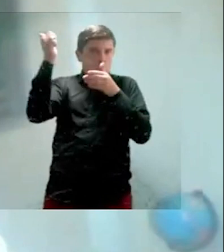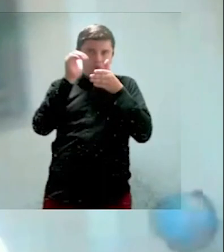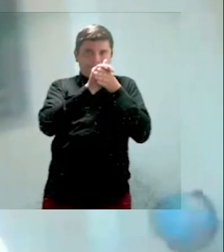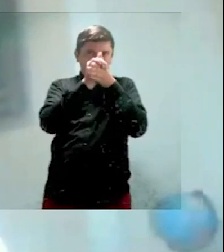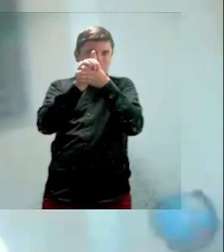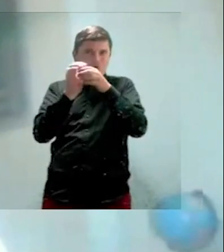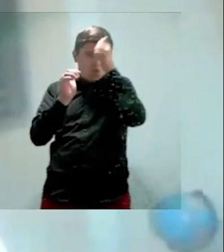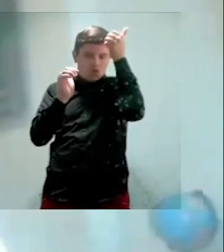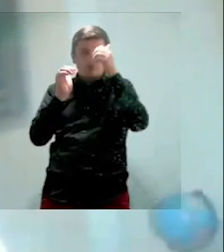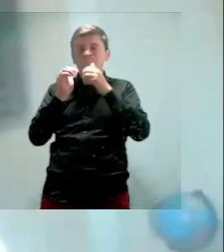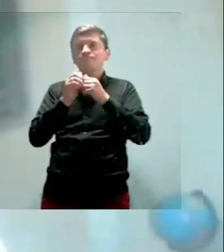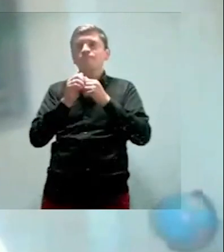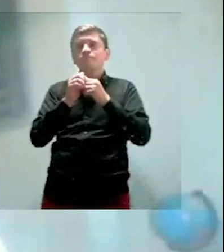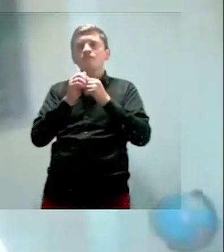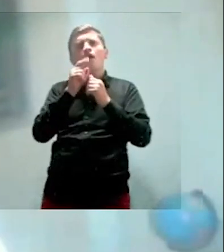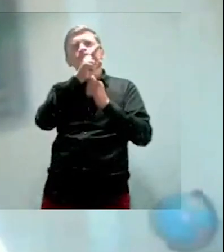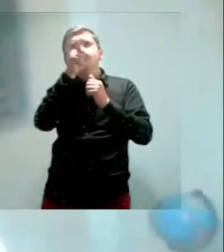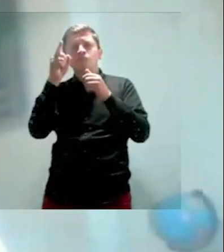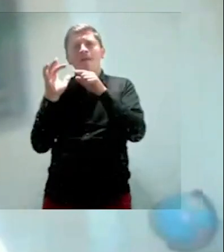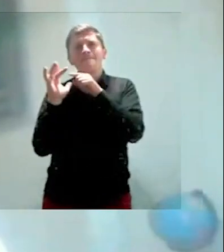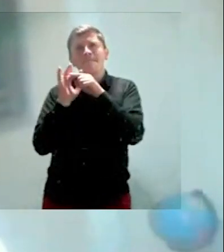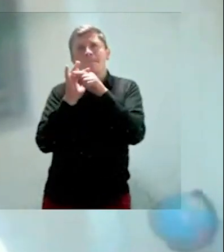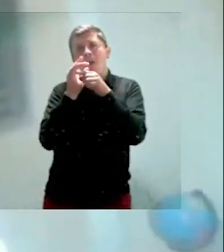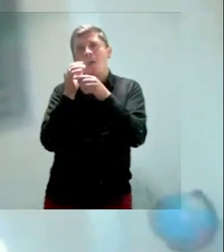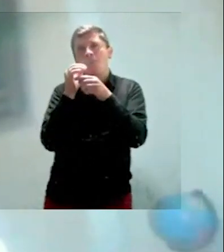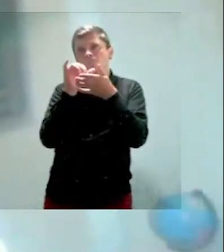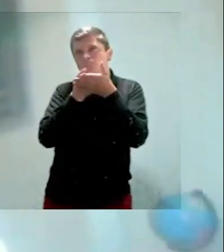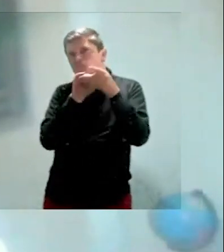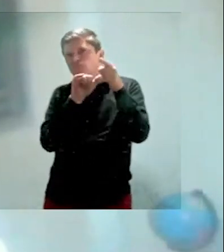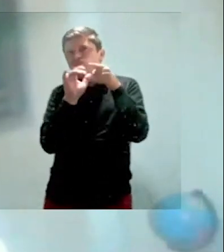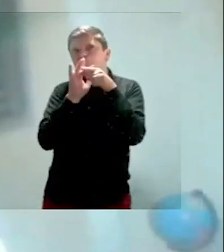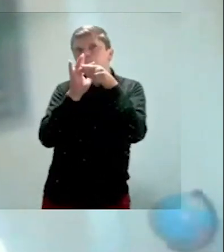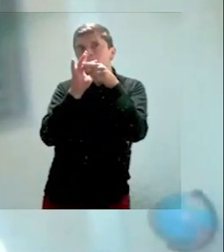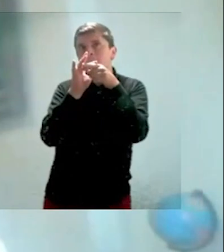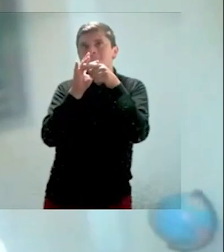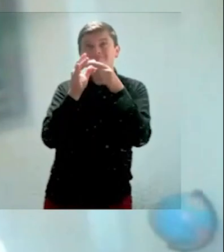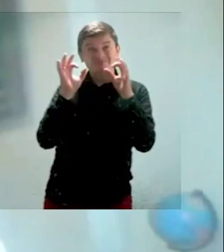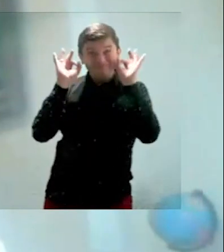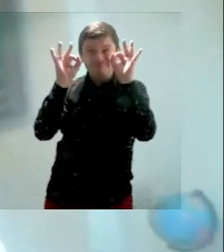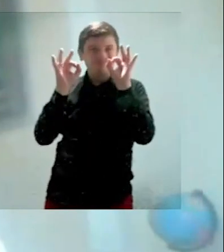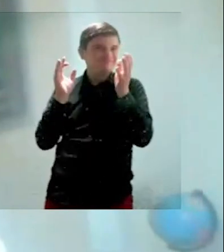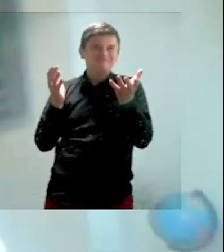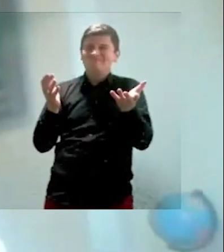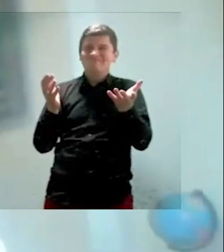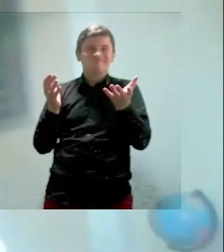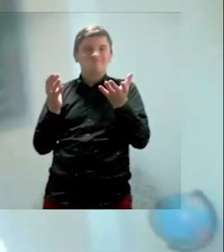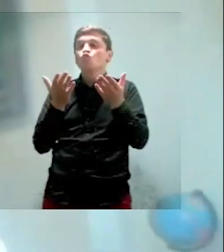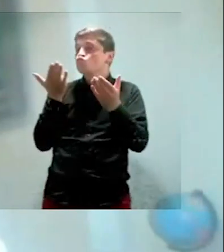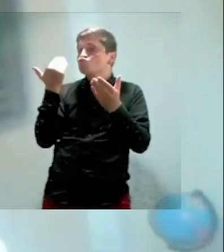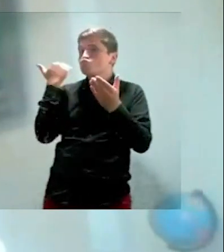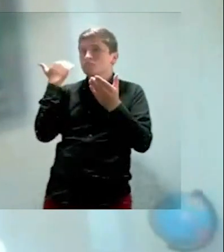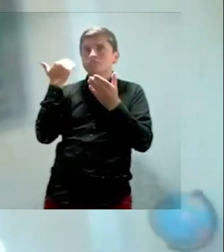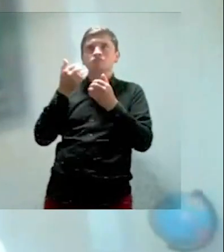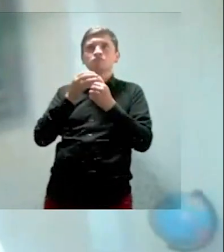para resolver casos particularmente de personas de la tercera edad,